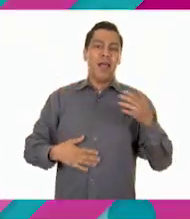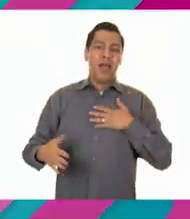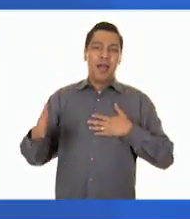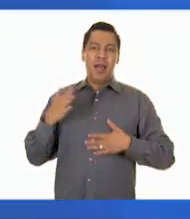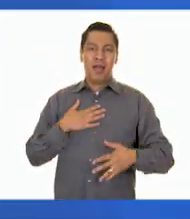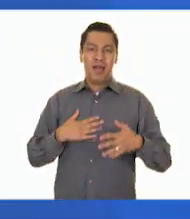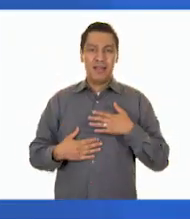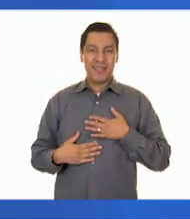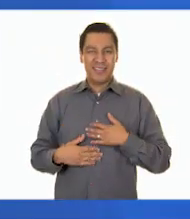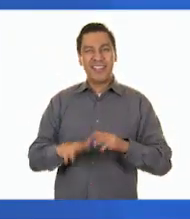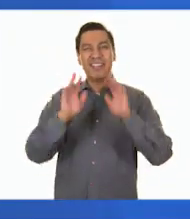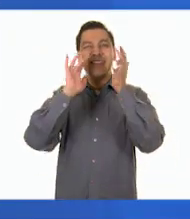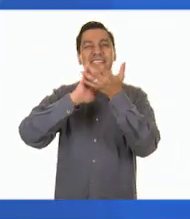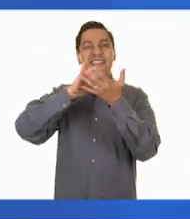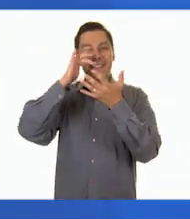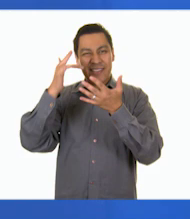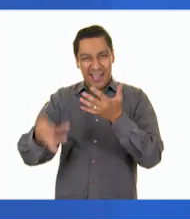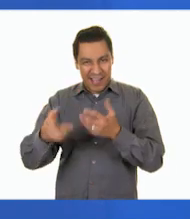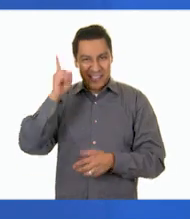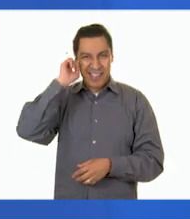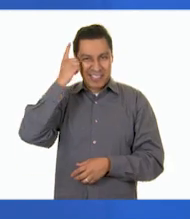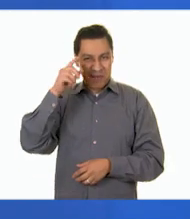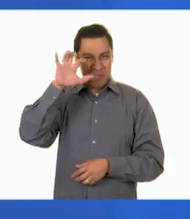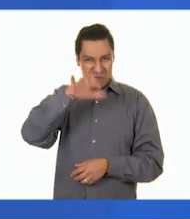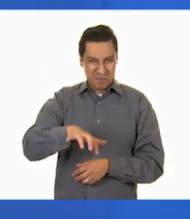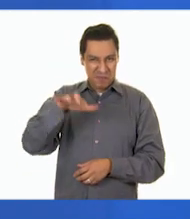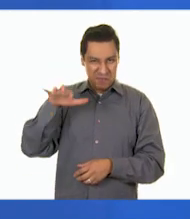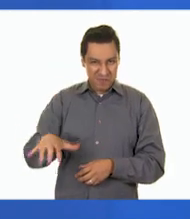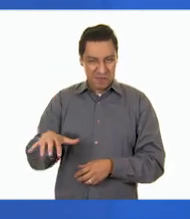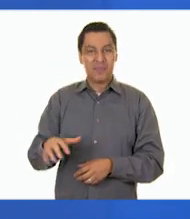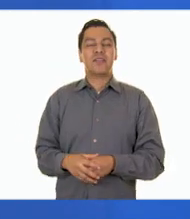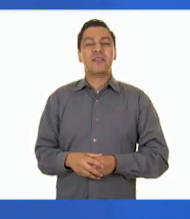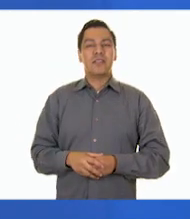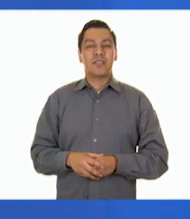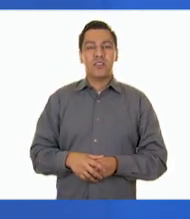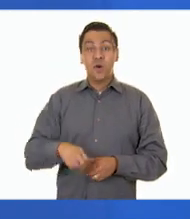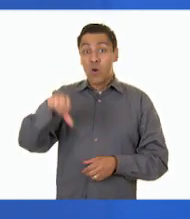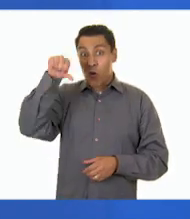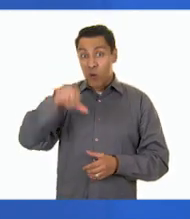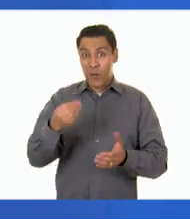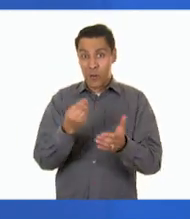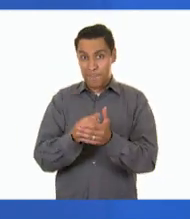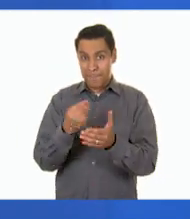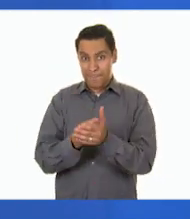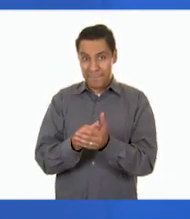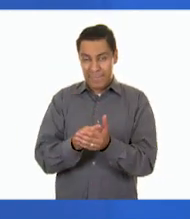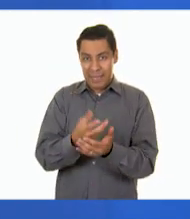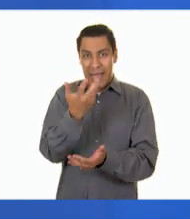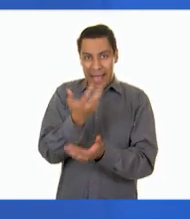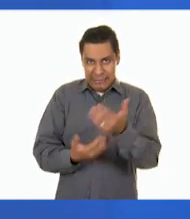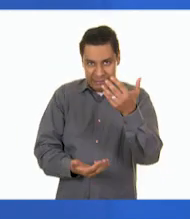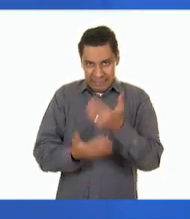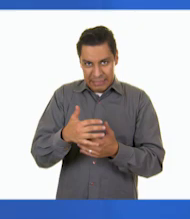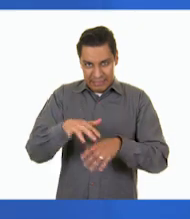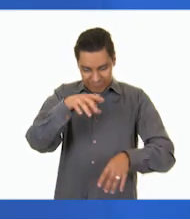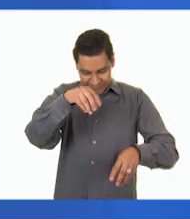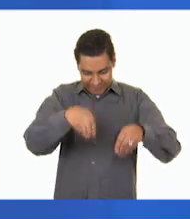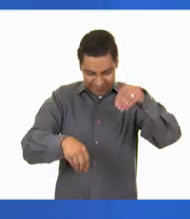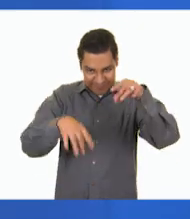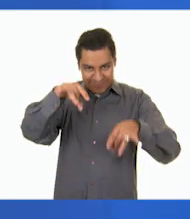gracias llama y gracias camello en la sesión de hoy vamos a construir un títere que te va a encantar